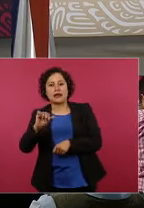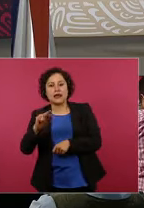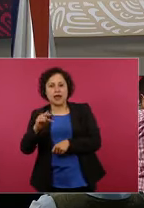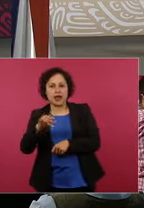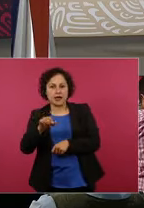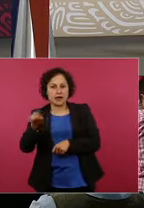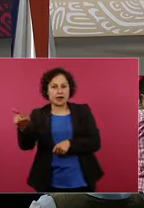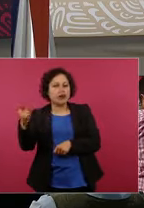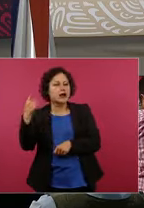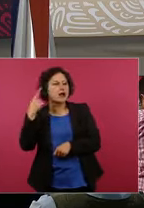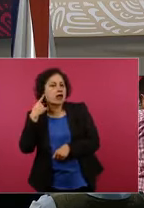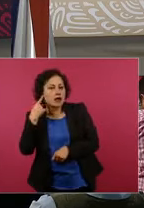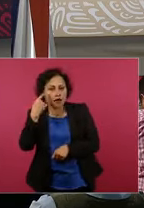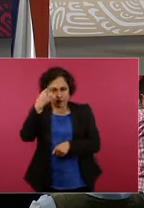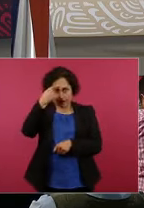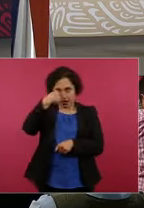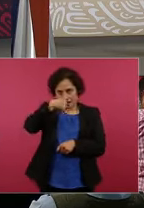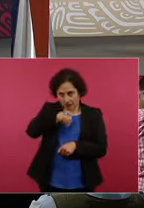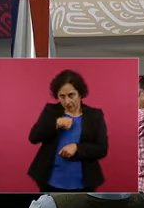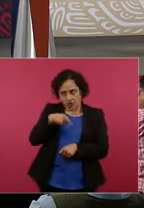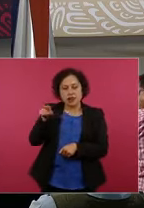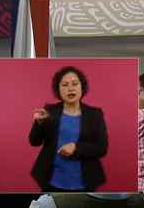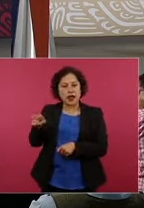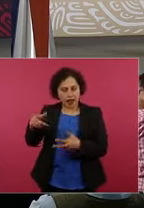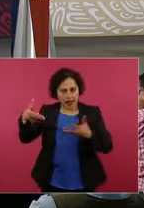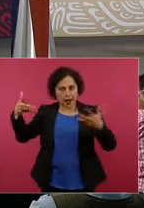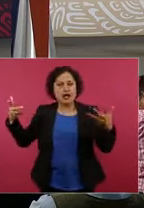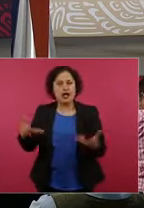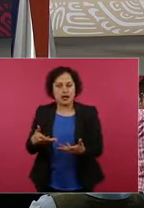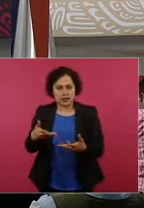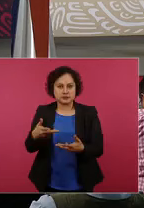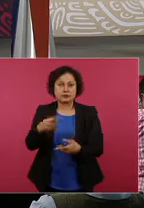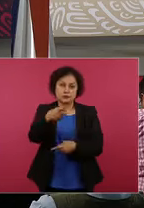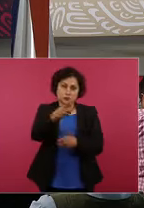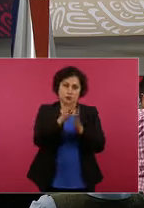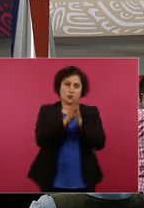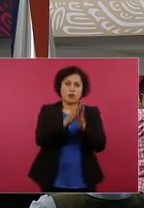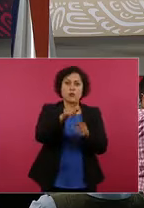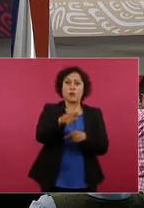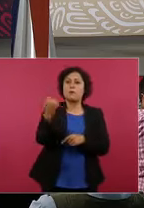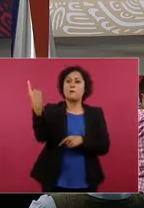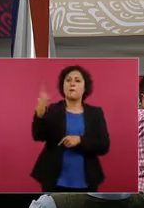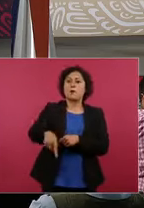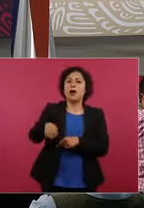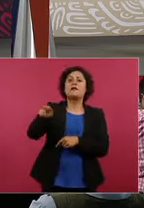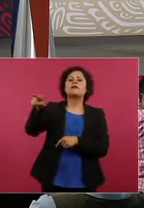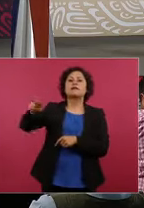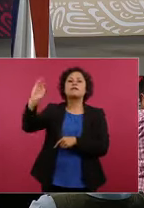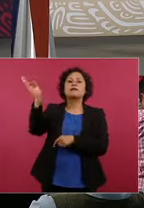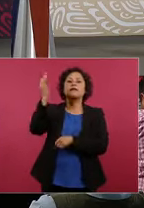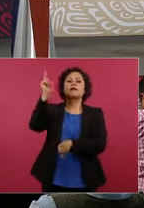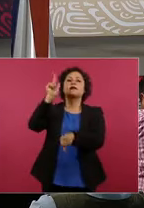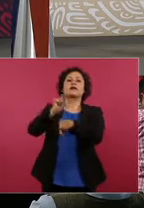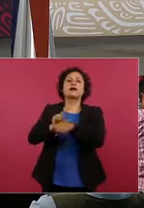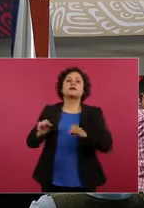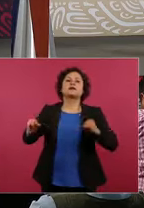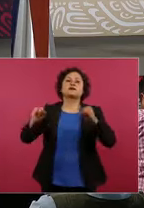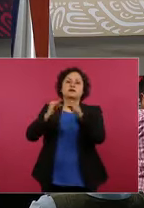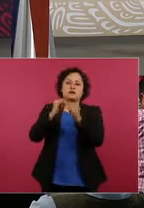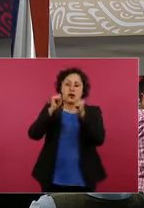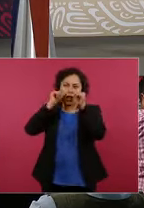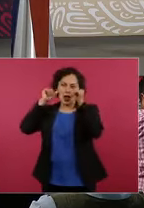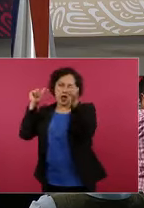si usted instruye a las dependencias federales, pues así será.